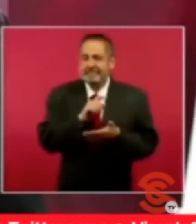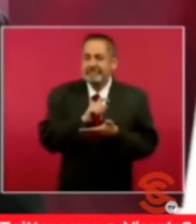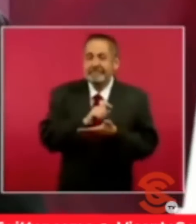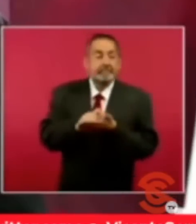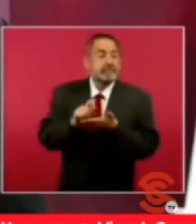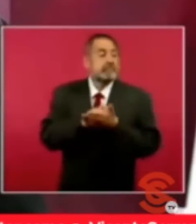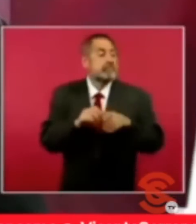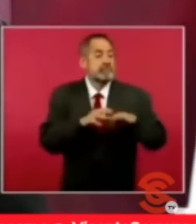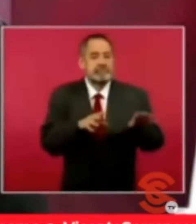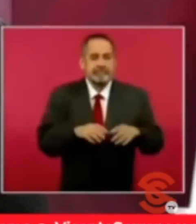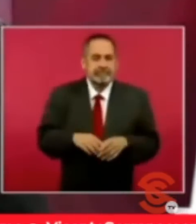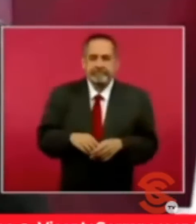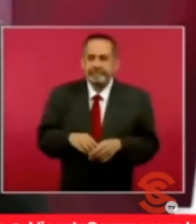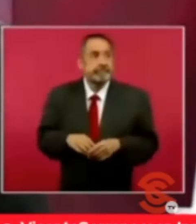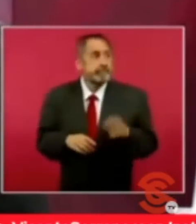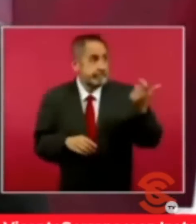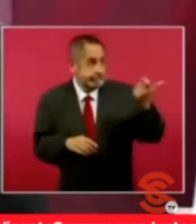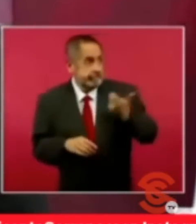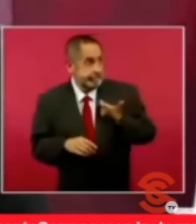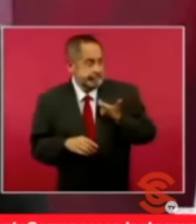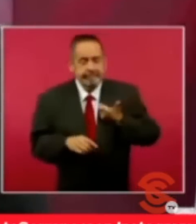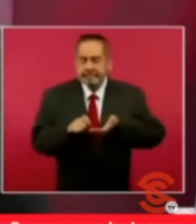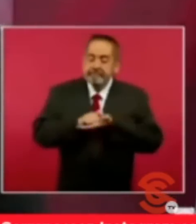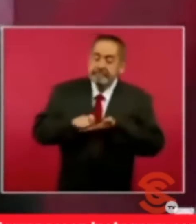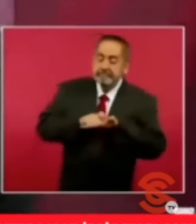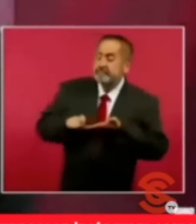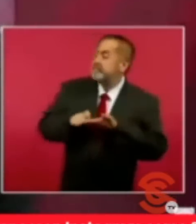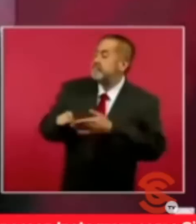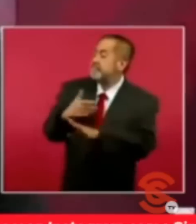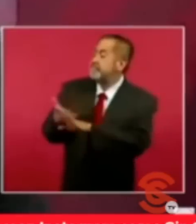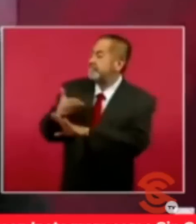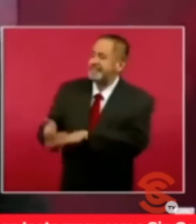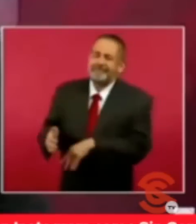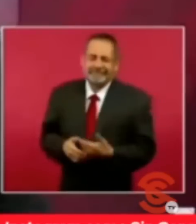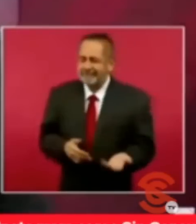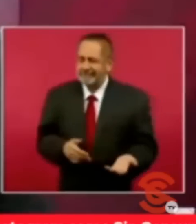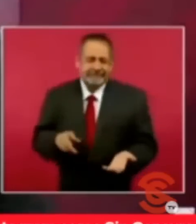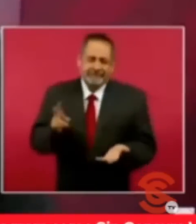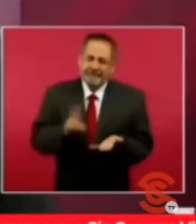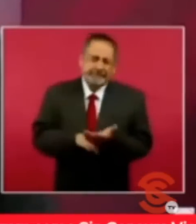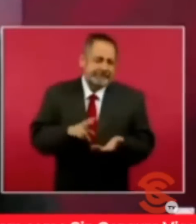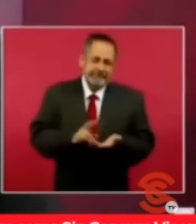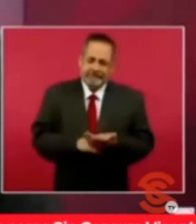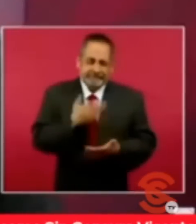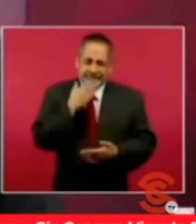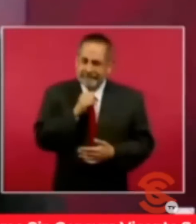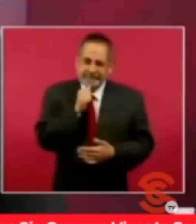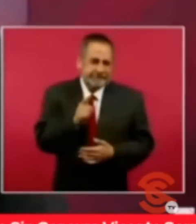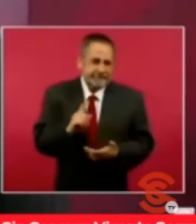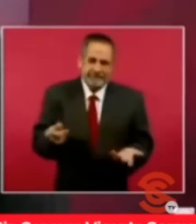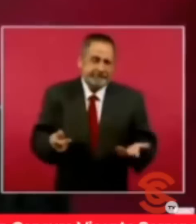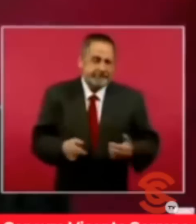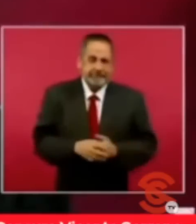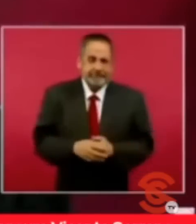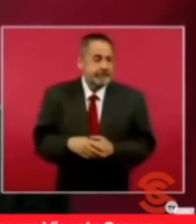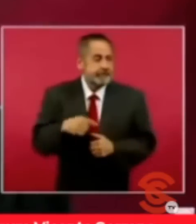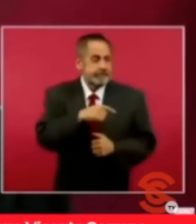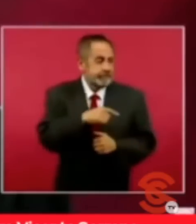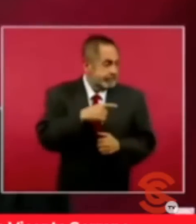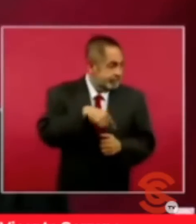pseudocolumnistas responden a intereses oscuros. No se vale, desde luego, que